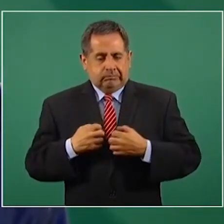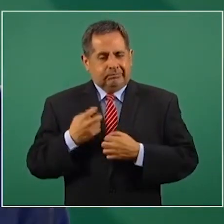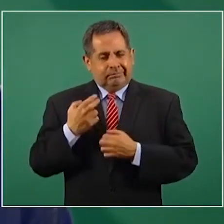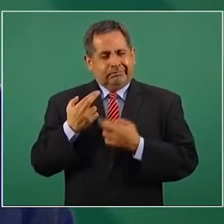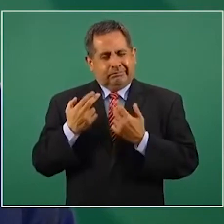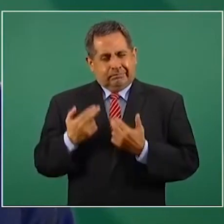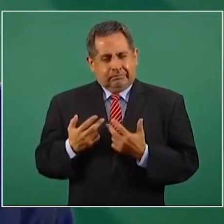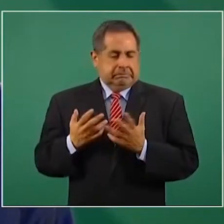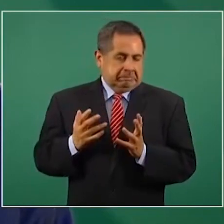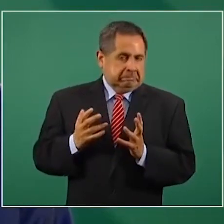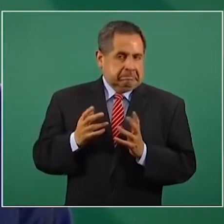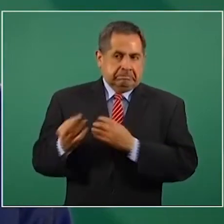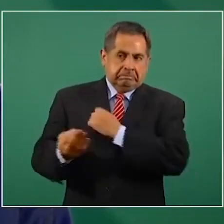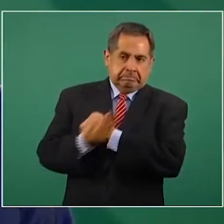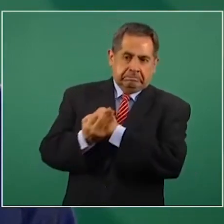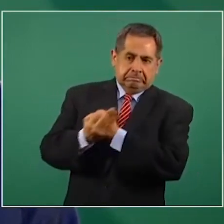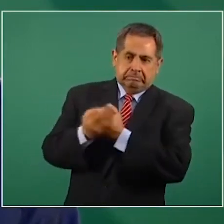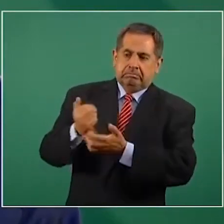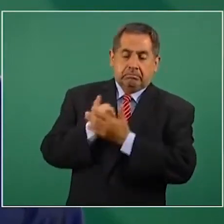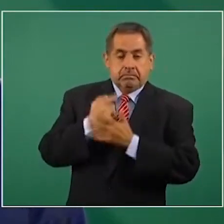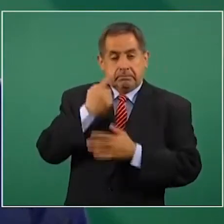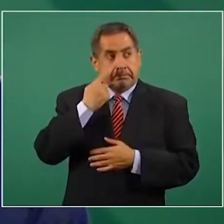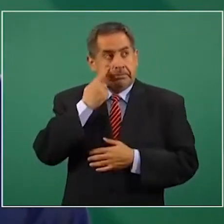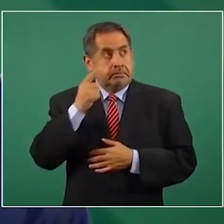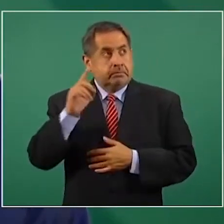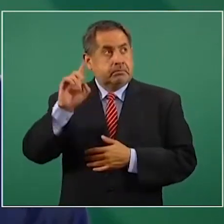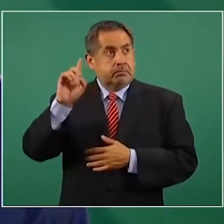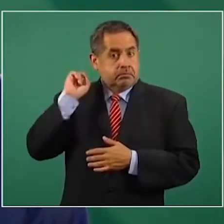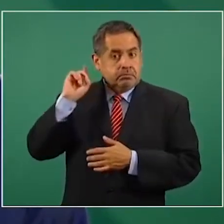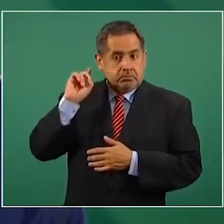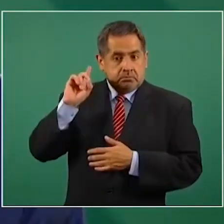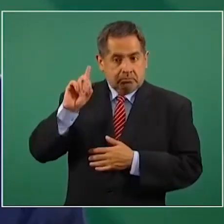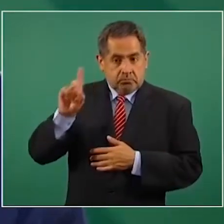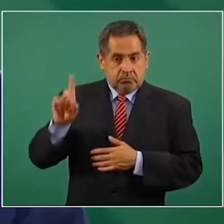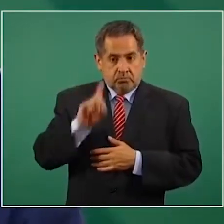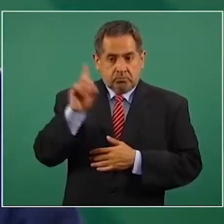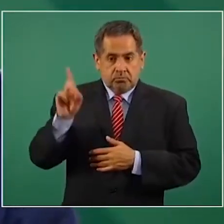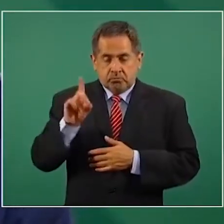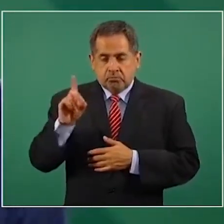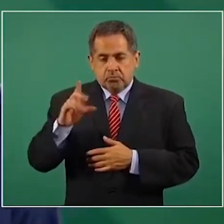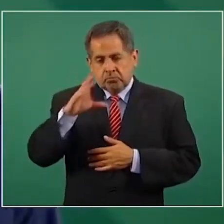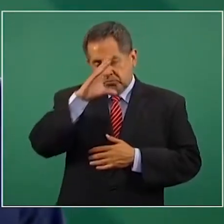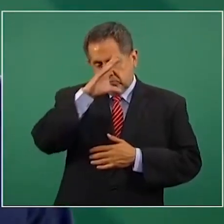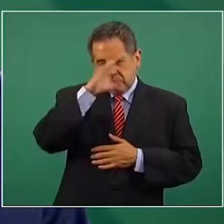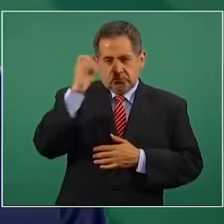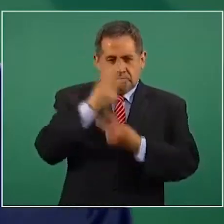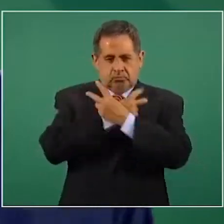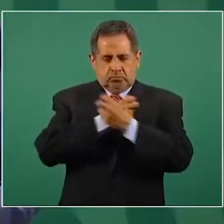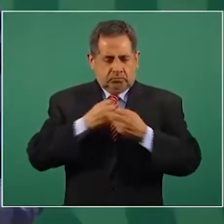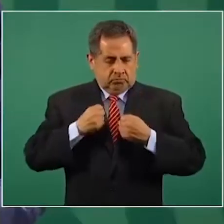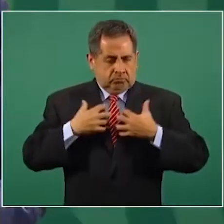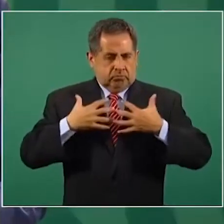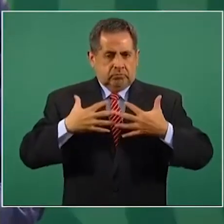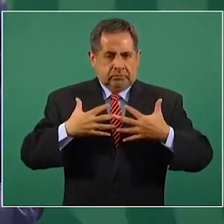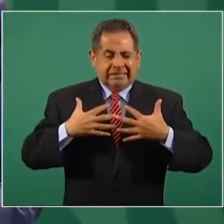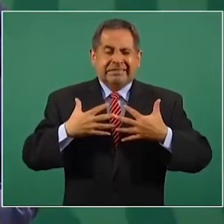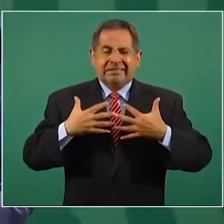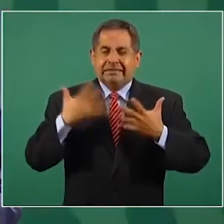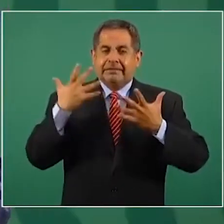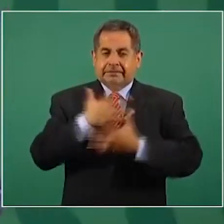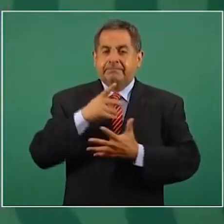El domingo que me hicieron una radiografía, pues ya estaba el virus en los